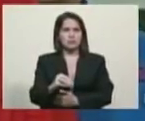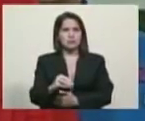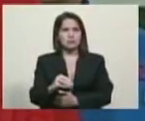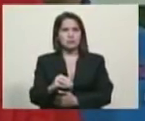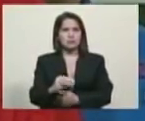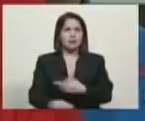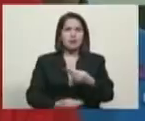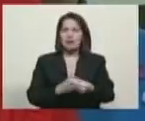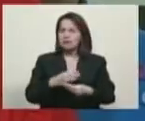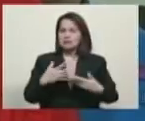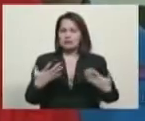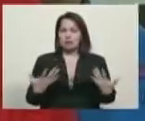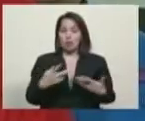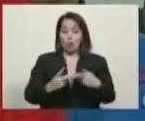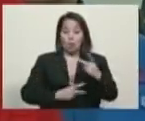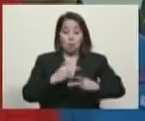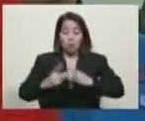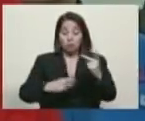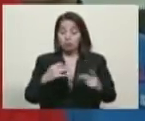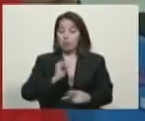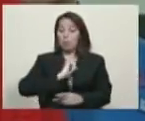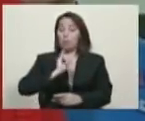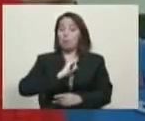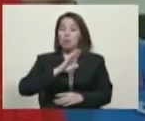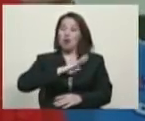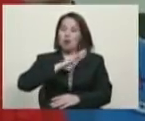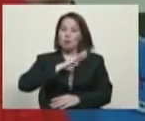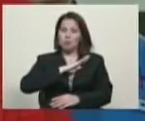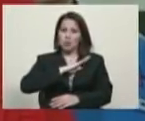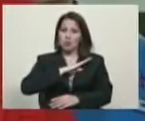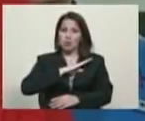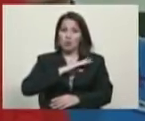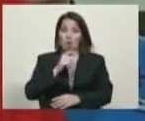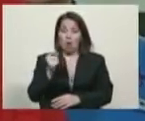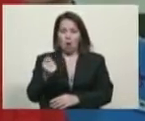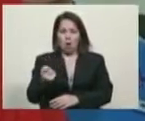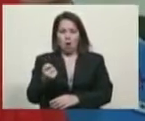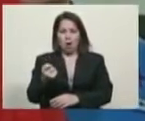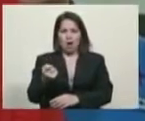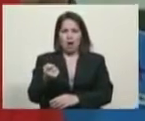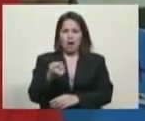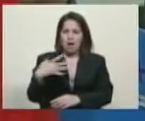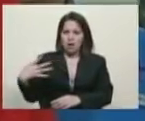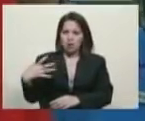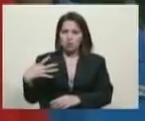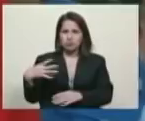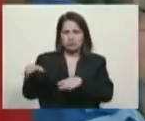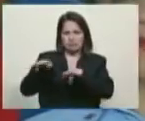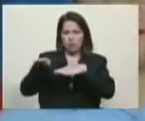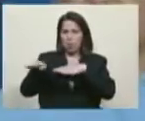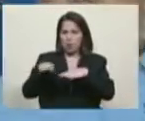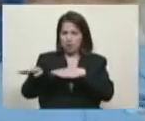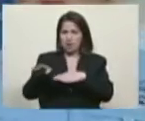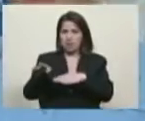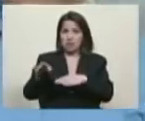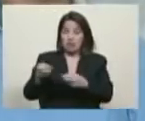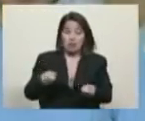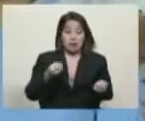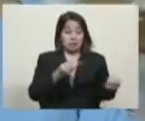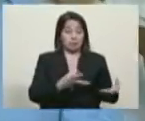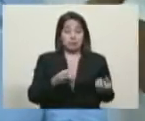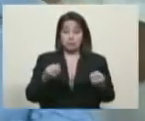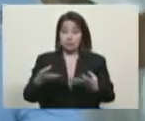sacar un producto con identidad propia. Arroz La Cogedeña, que llegará a todas las mesas de